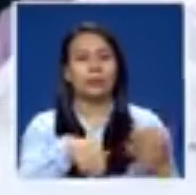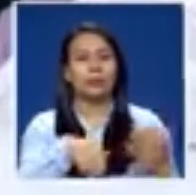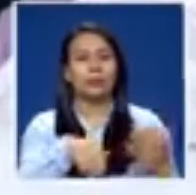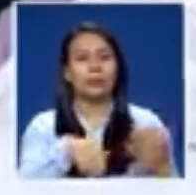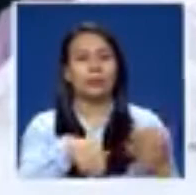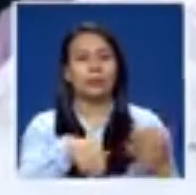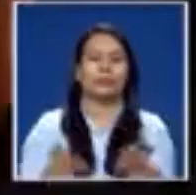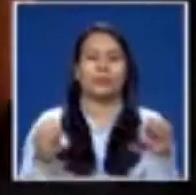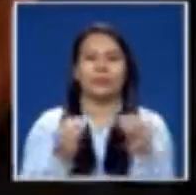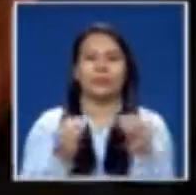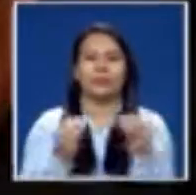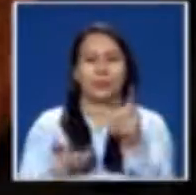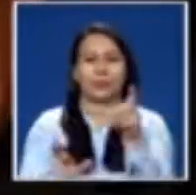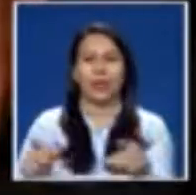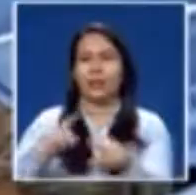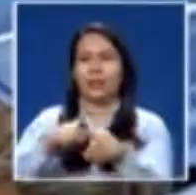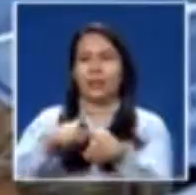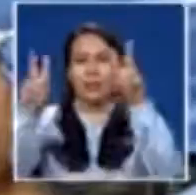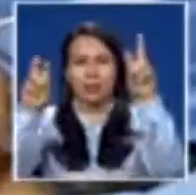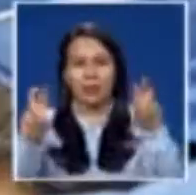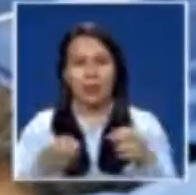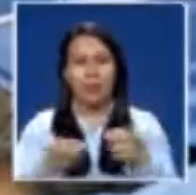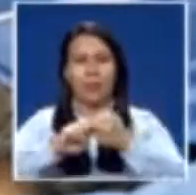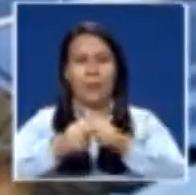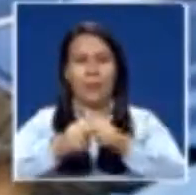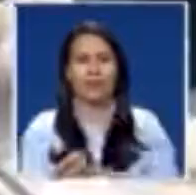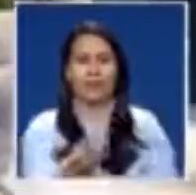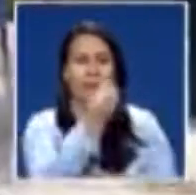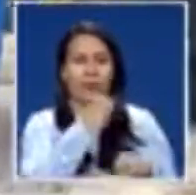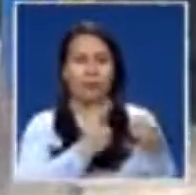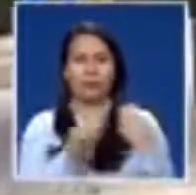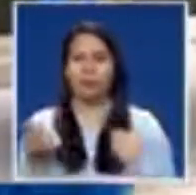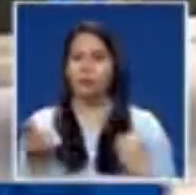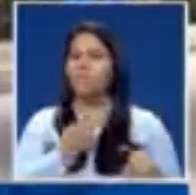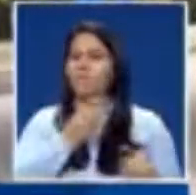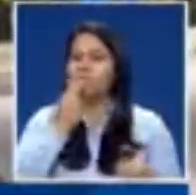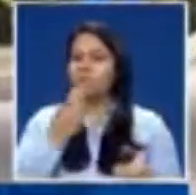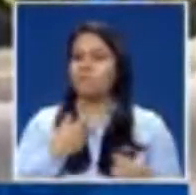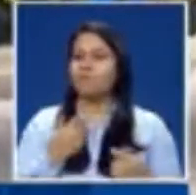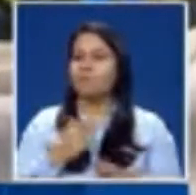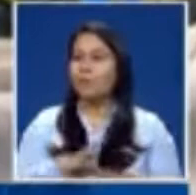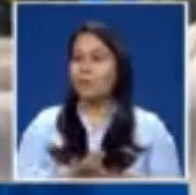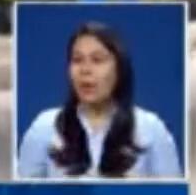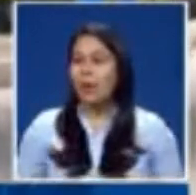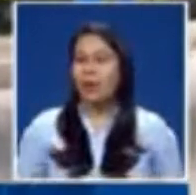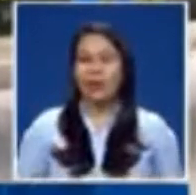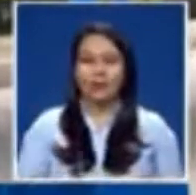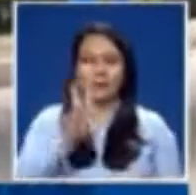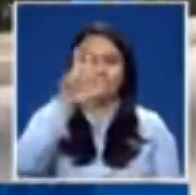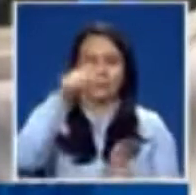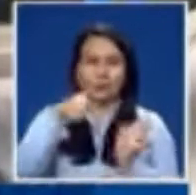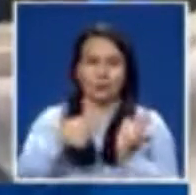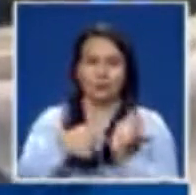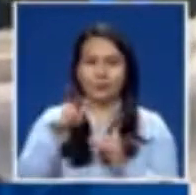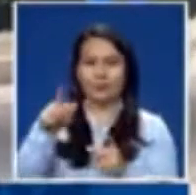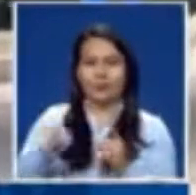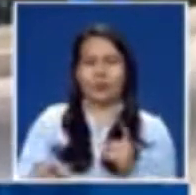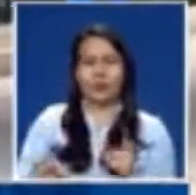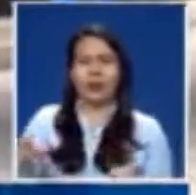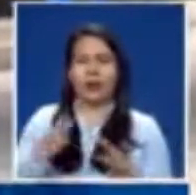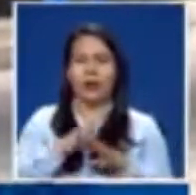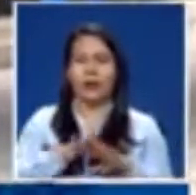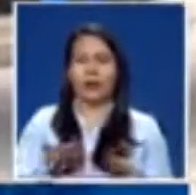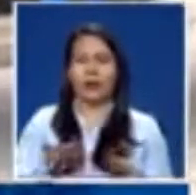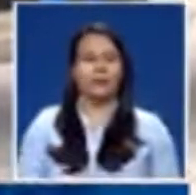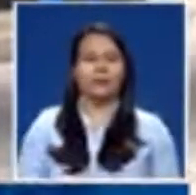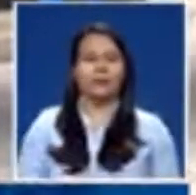llegado pacientes con otros tipos de problemas respiratorios. Hemos atendido aproximadamente ya 3.000 pacientes en triaje, de los